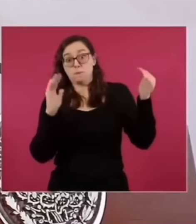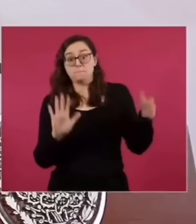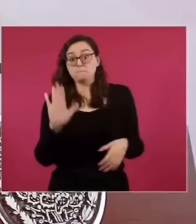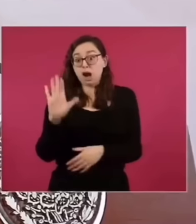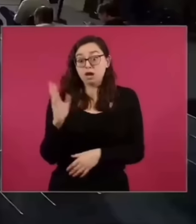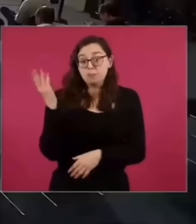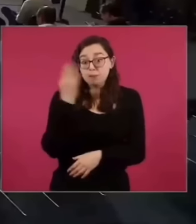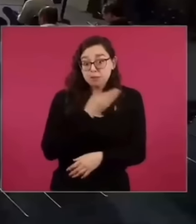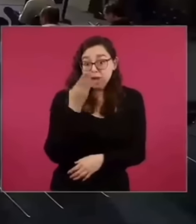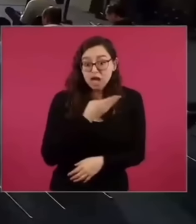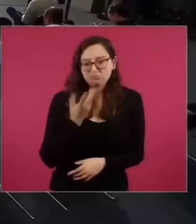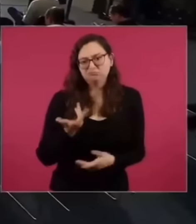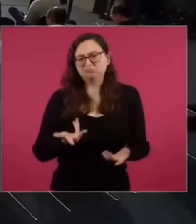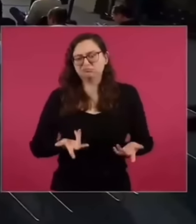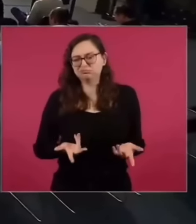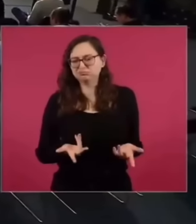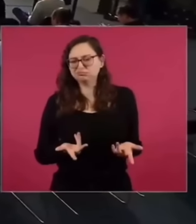fuese